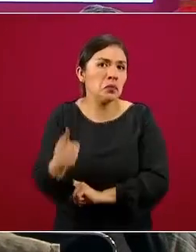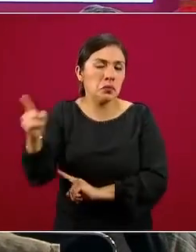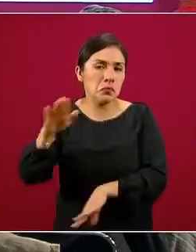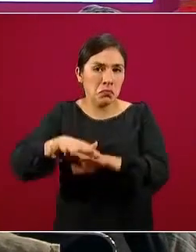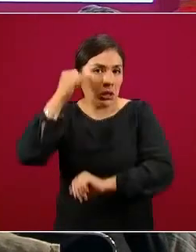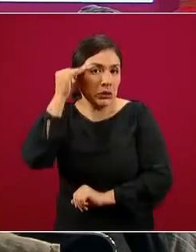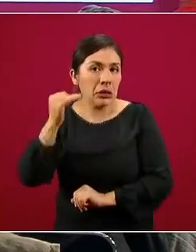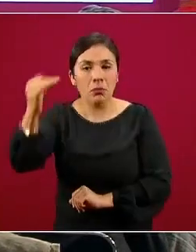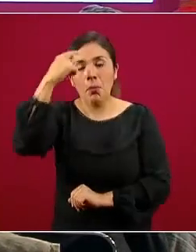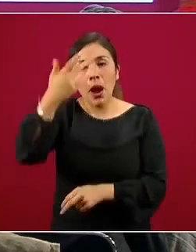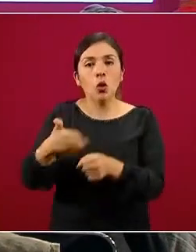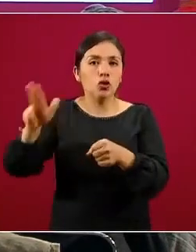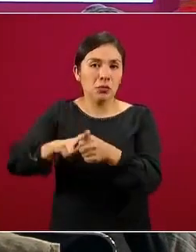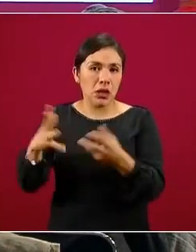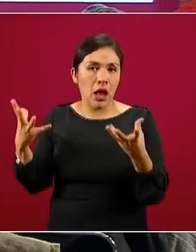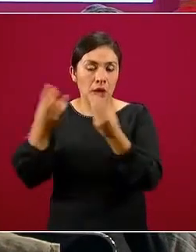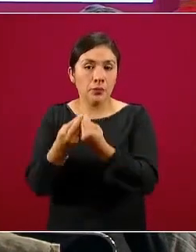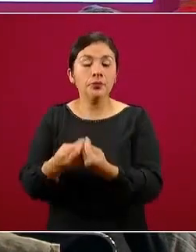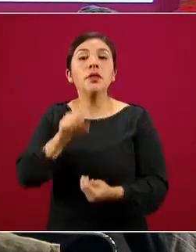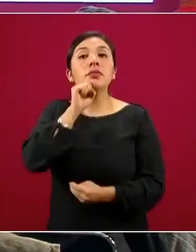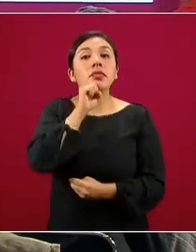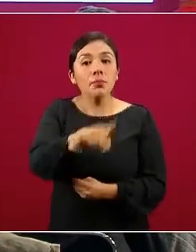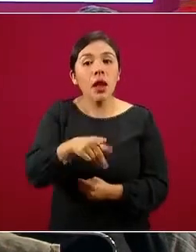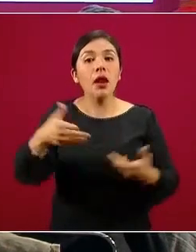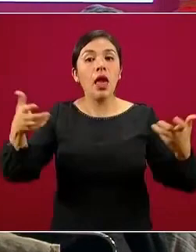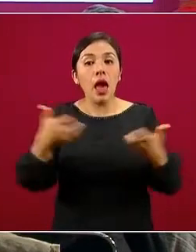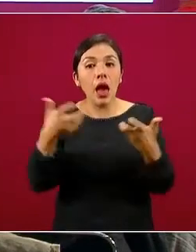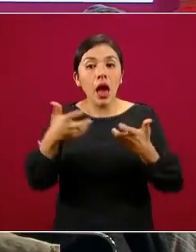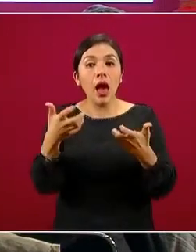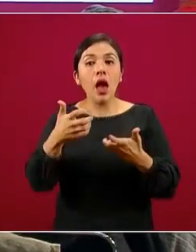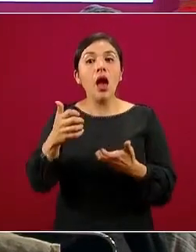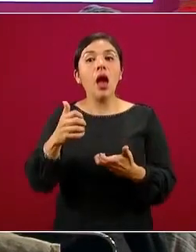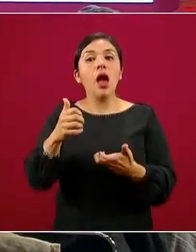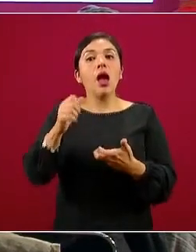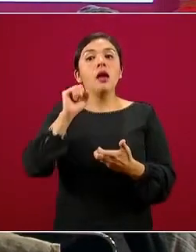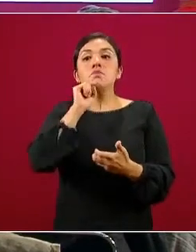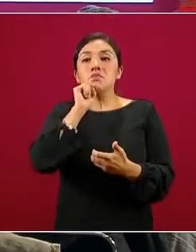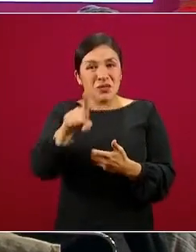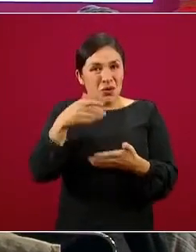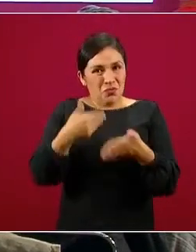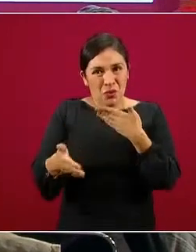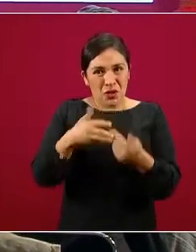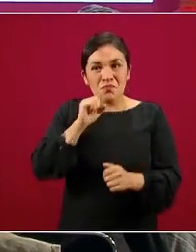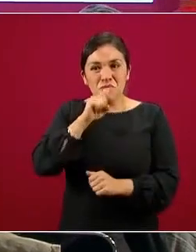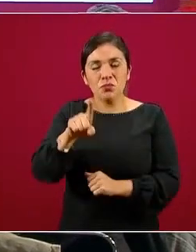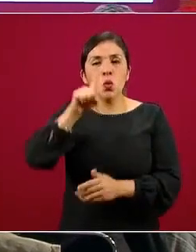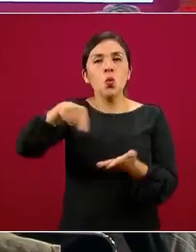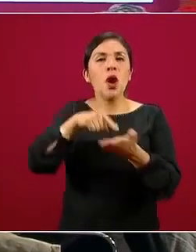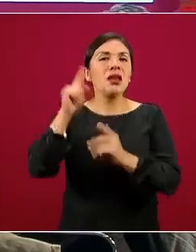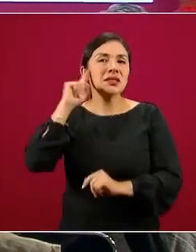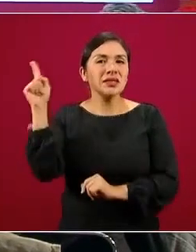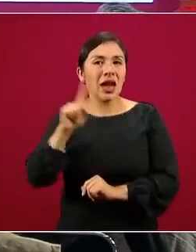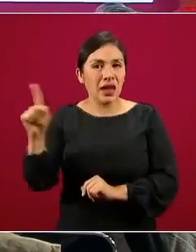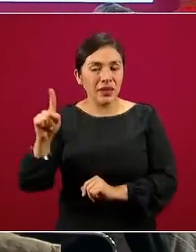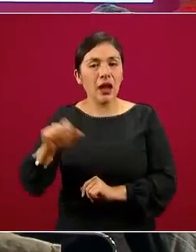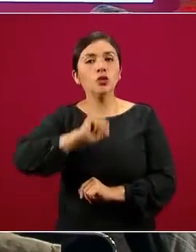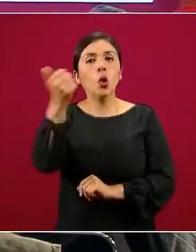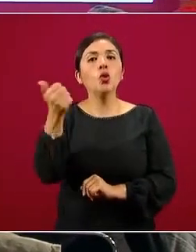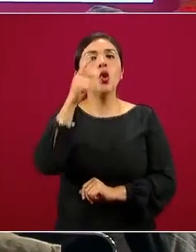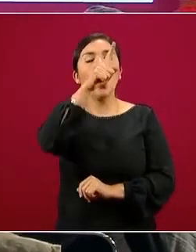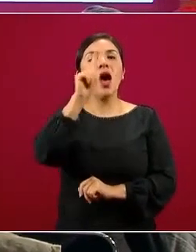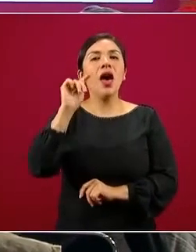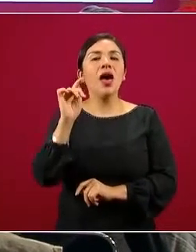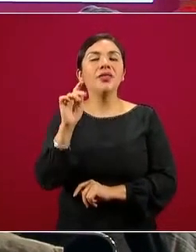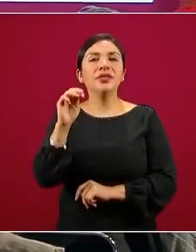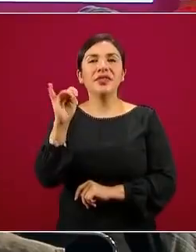manera permanente para ello también estamos haciendo uno es que es el mismo modelo en fresnillo en zacatecas el de trasplante del